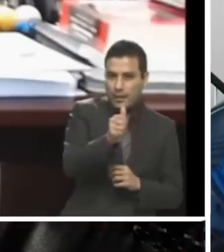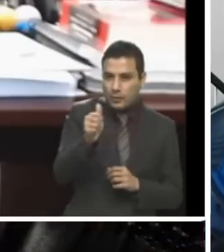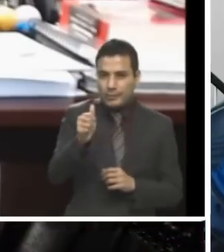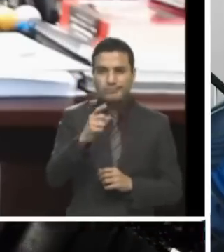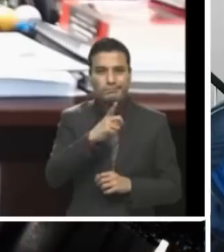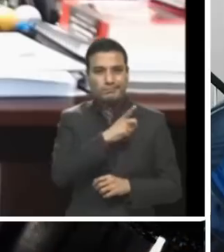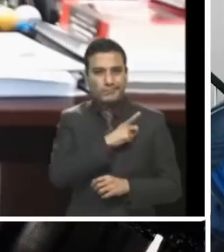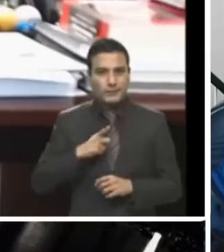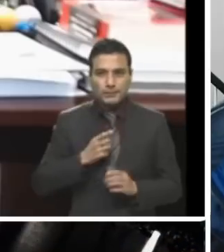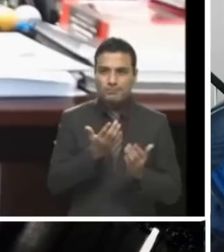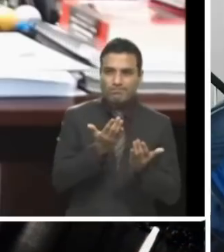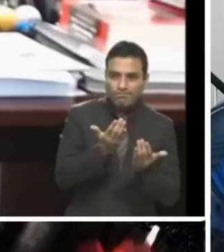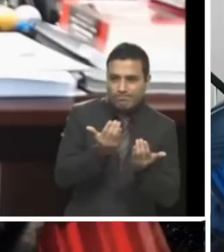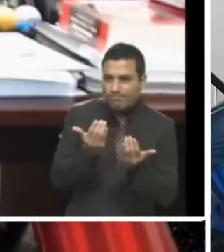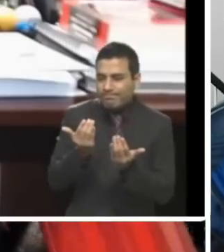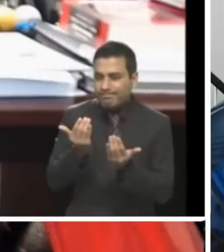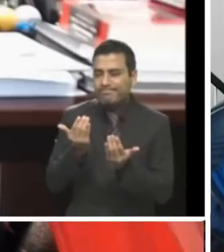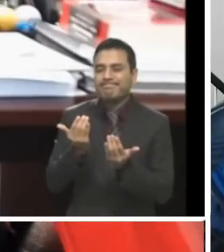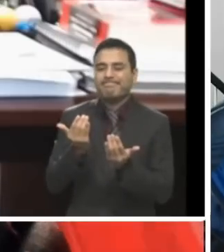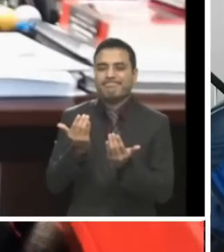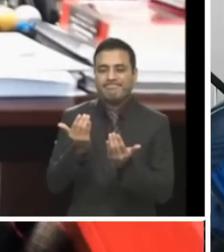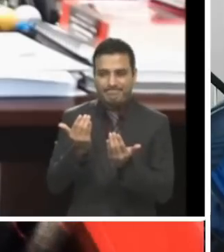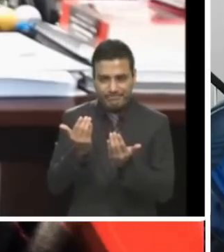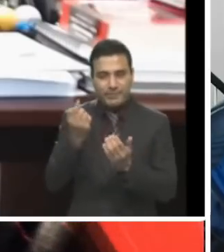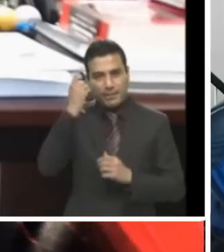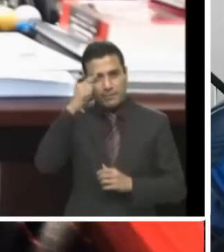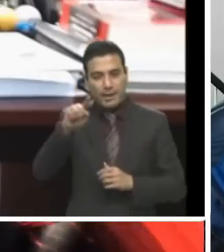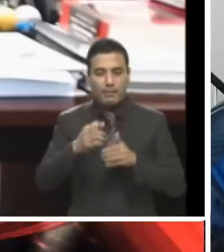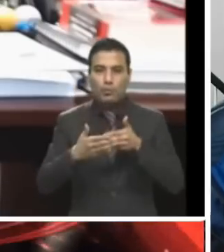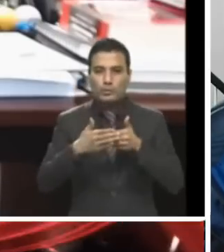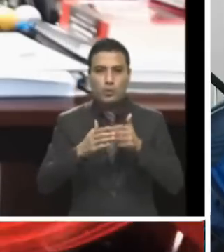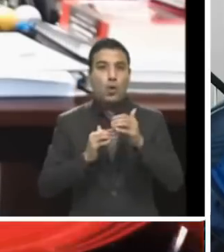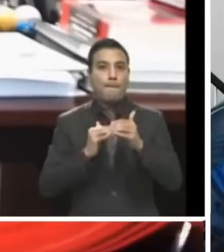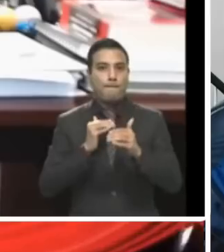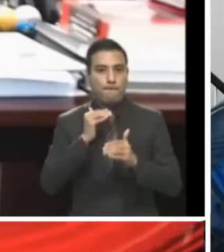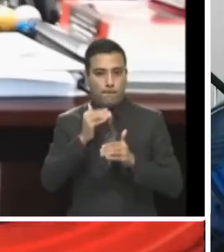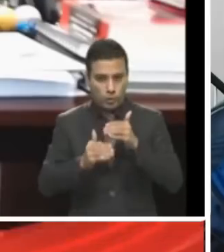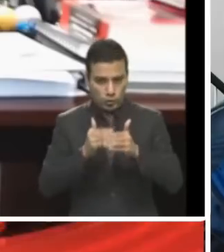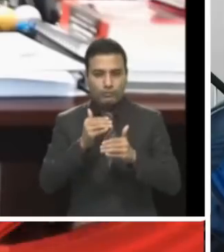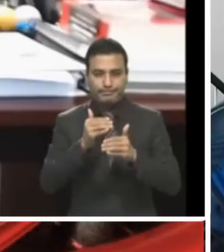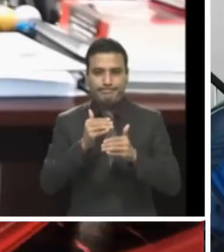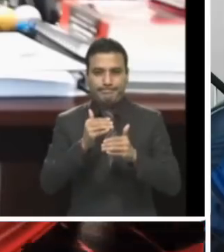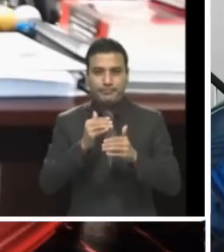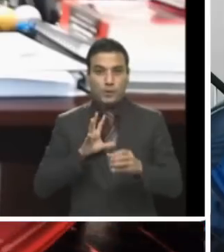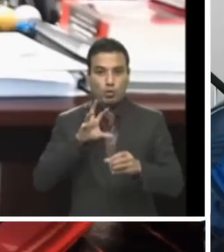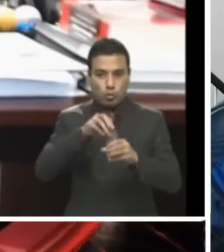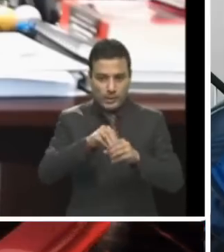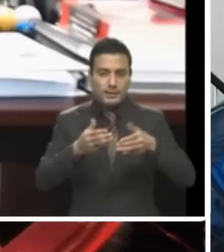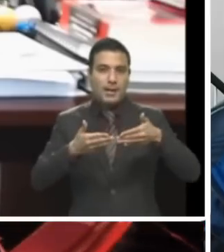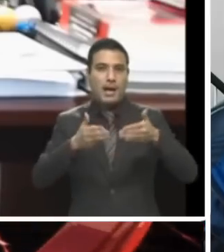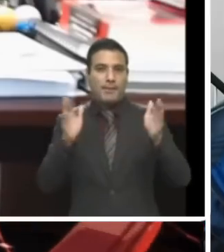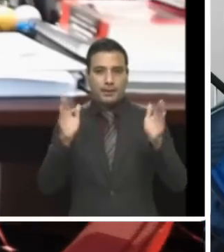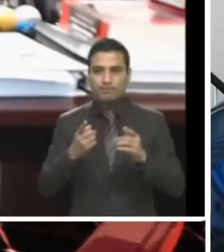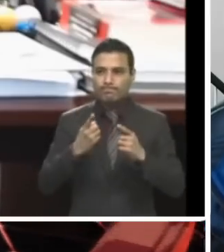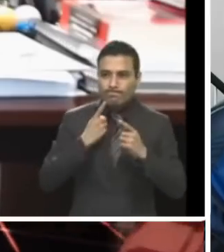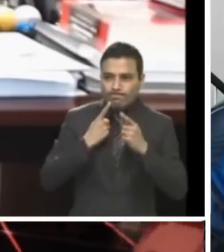e insisto e incluyente hay que reconocerlo incluyente iniciativa de